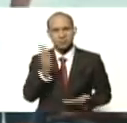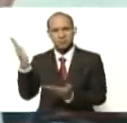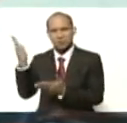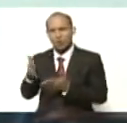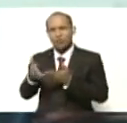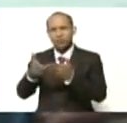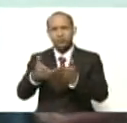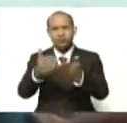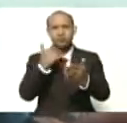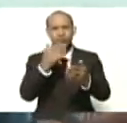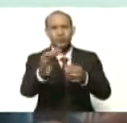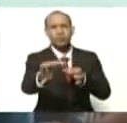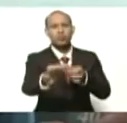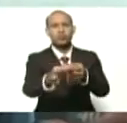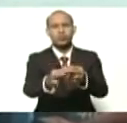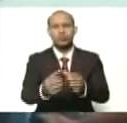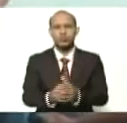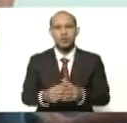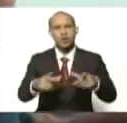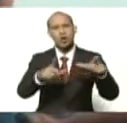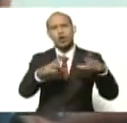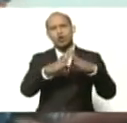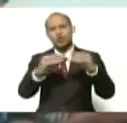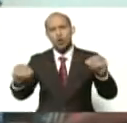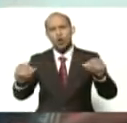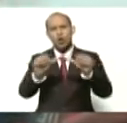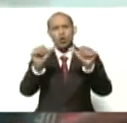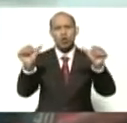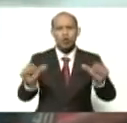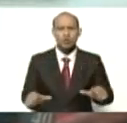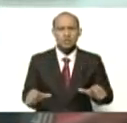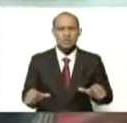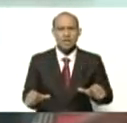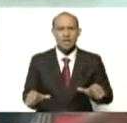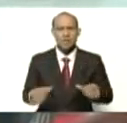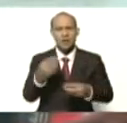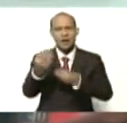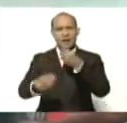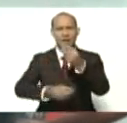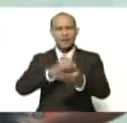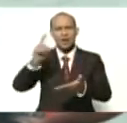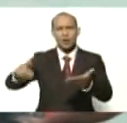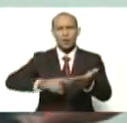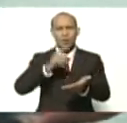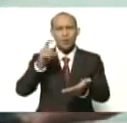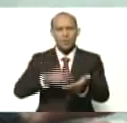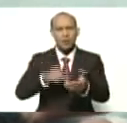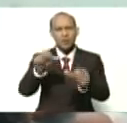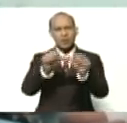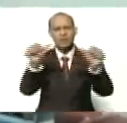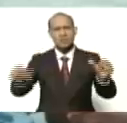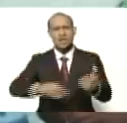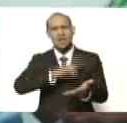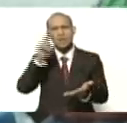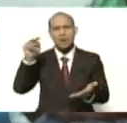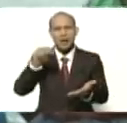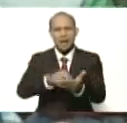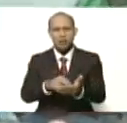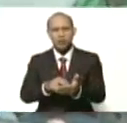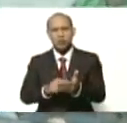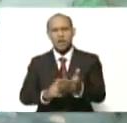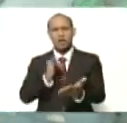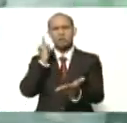orilla que porque están aquí tenemos todo el sistema complementario porque es un sistema nacional que se ha instalado